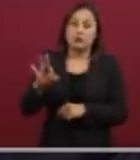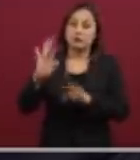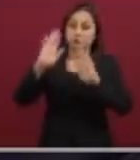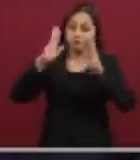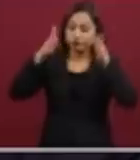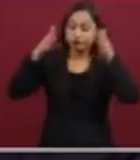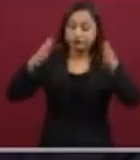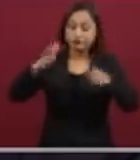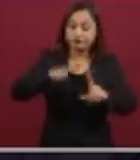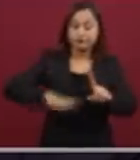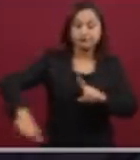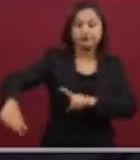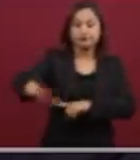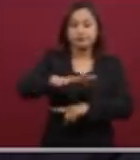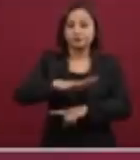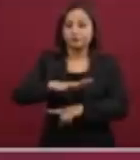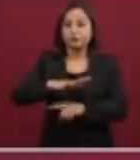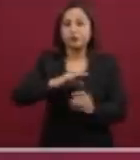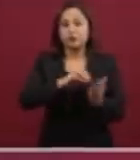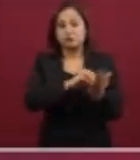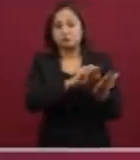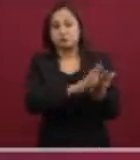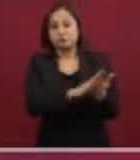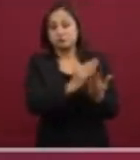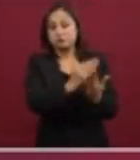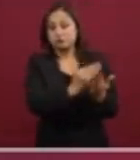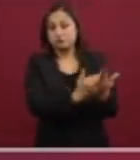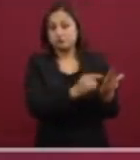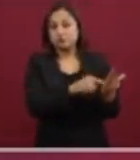de acuerdo a la reforma constitucional.